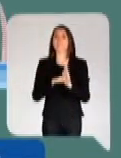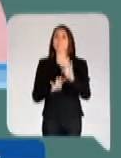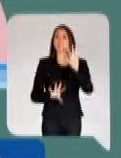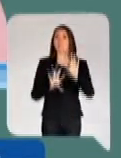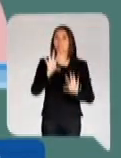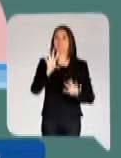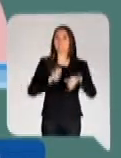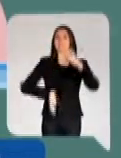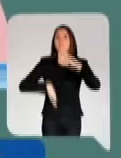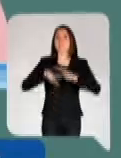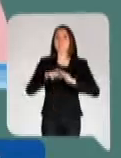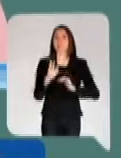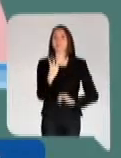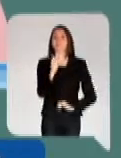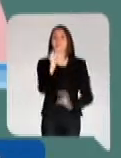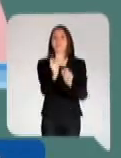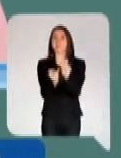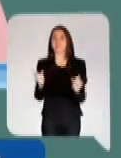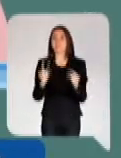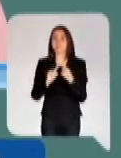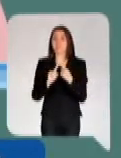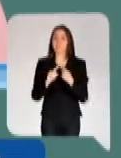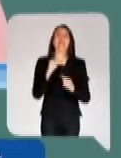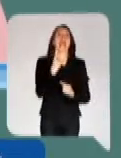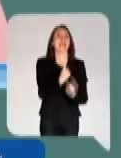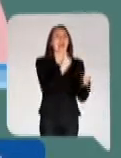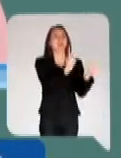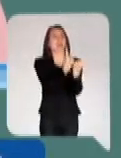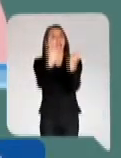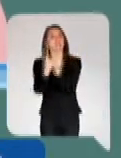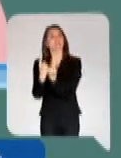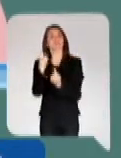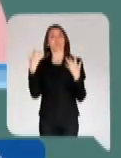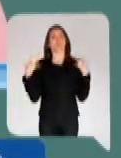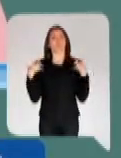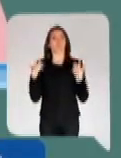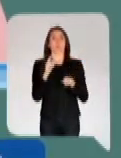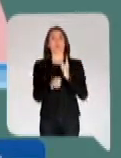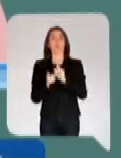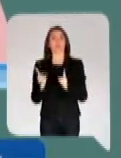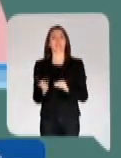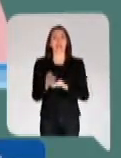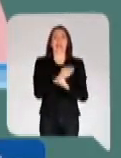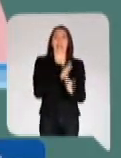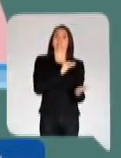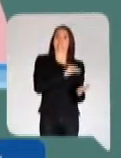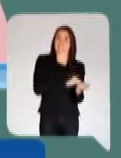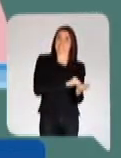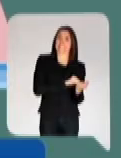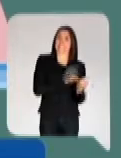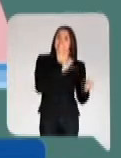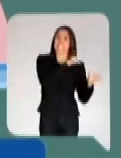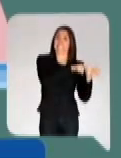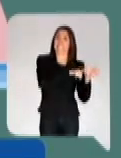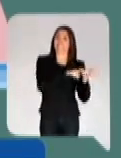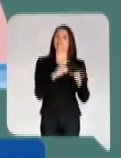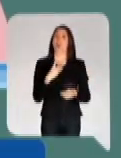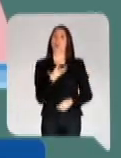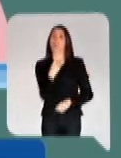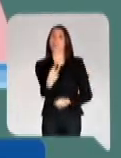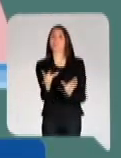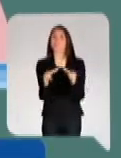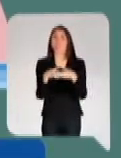autoconvocados con un mínimo de 10 personas. Lo otro que se modificó es que hasta hace 48 horas atrás